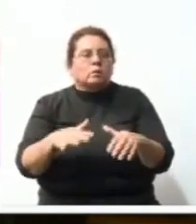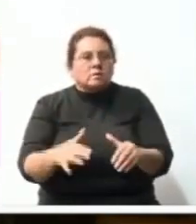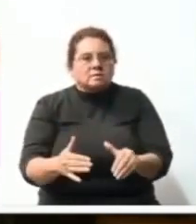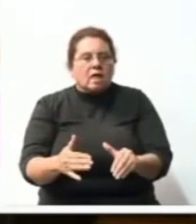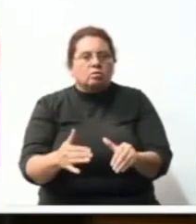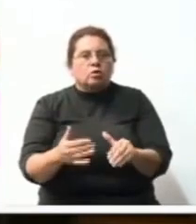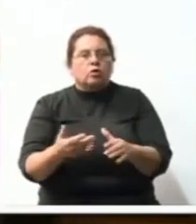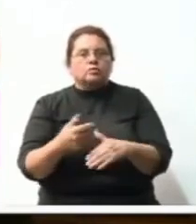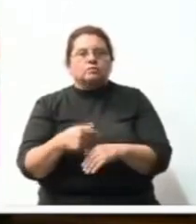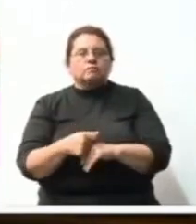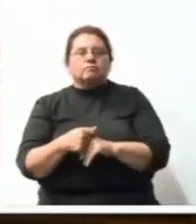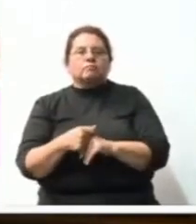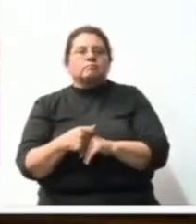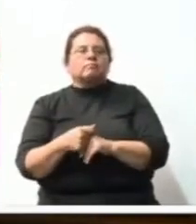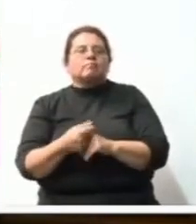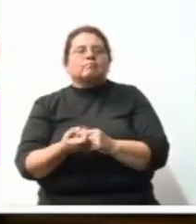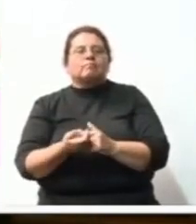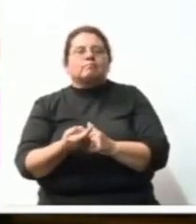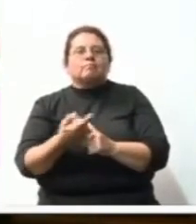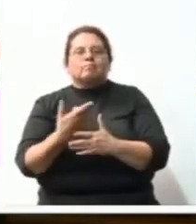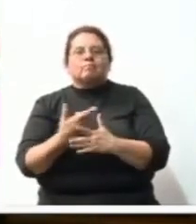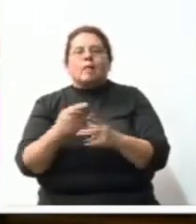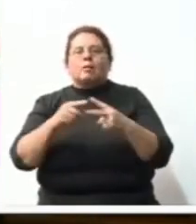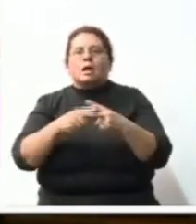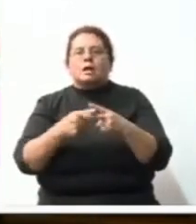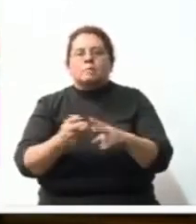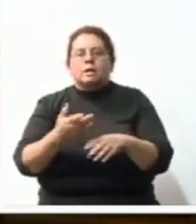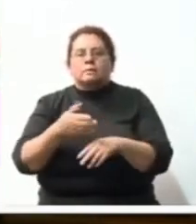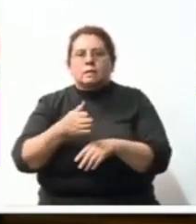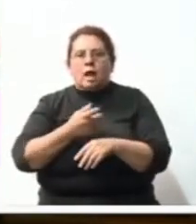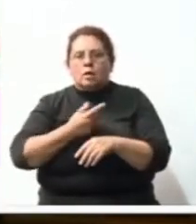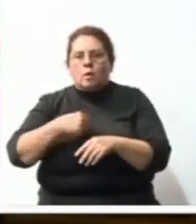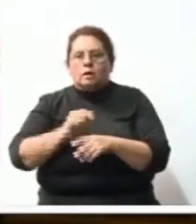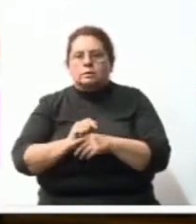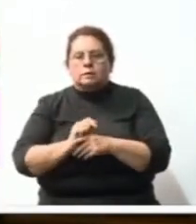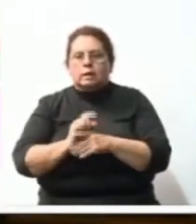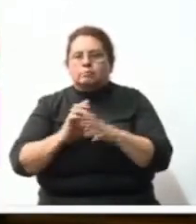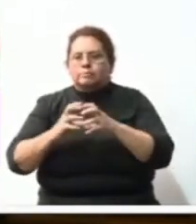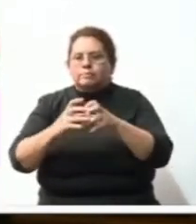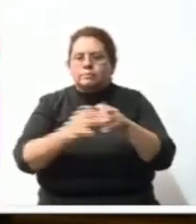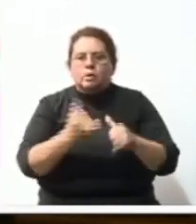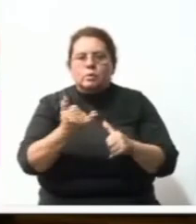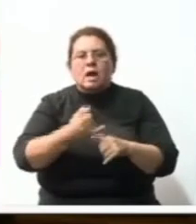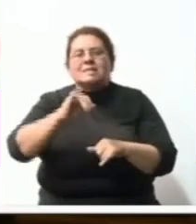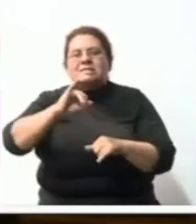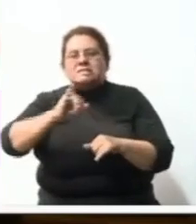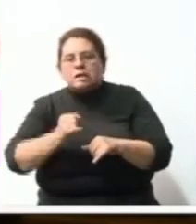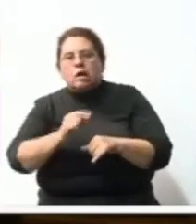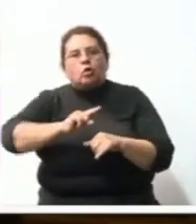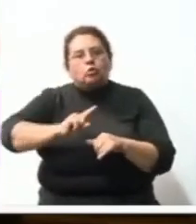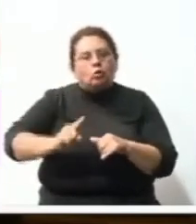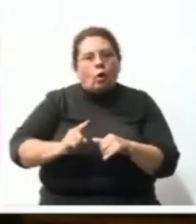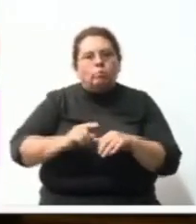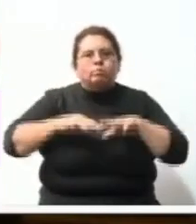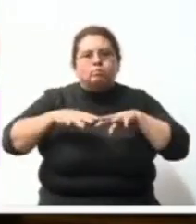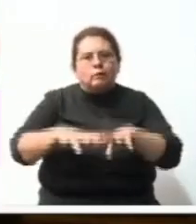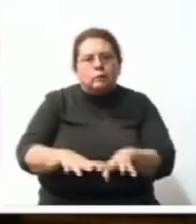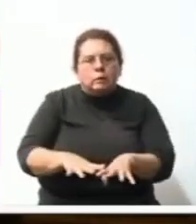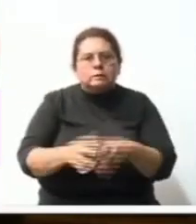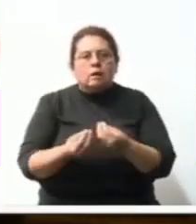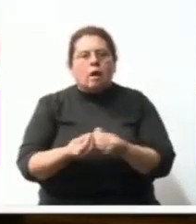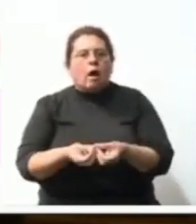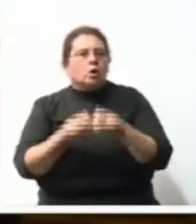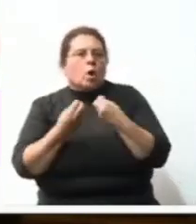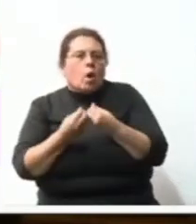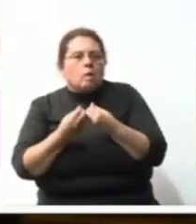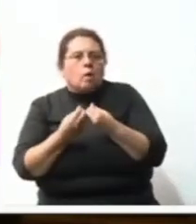íbamos a estar movilizando era nuestra herramienta hubo un debate se había que movilizarse o no Cómo podemos llegar